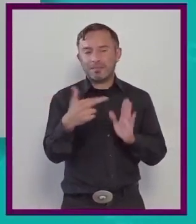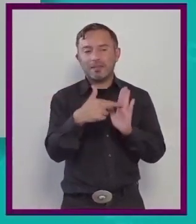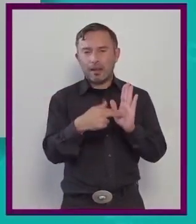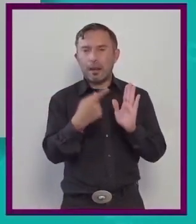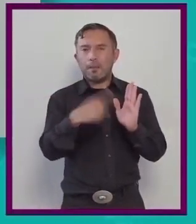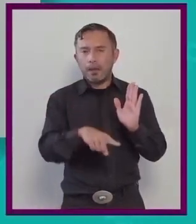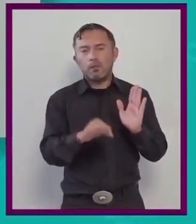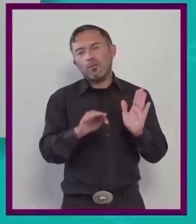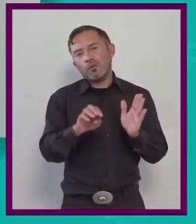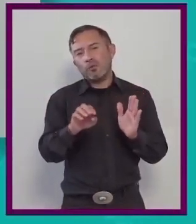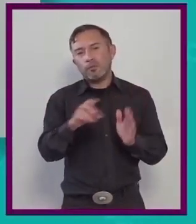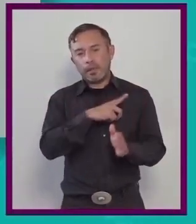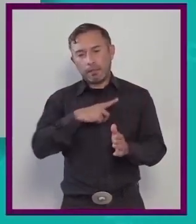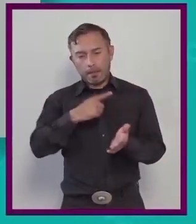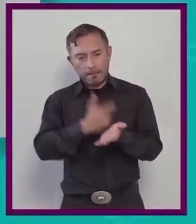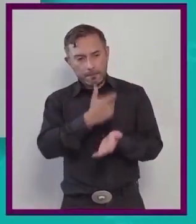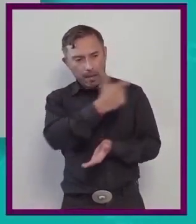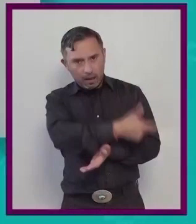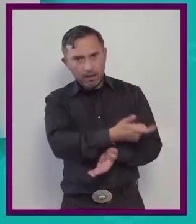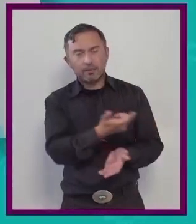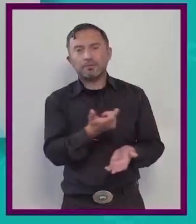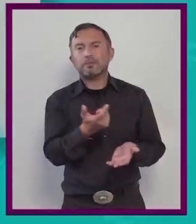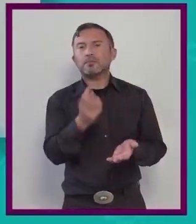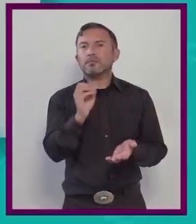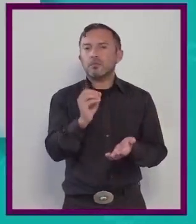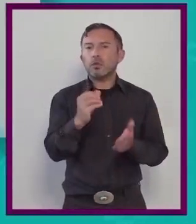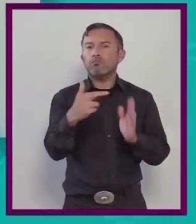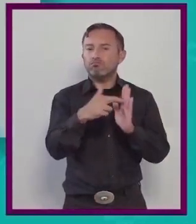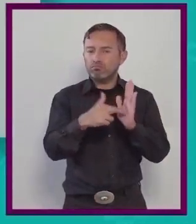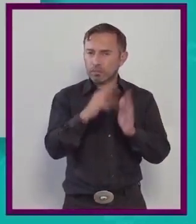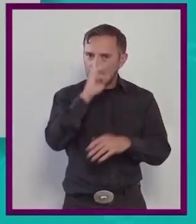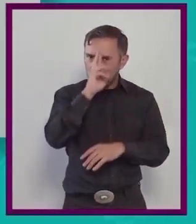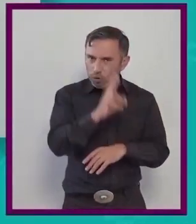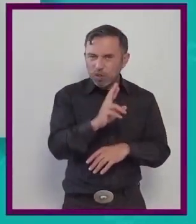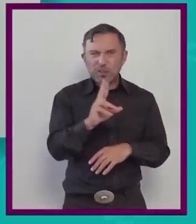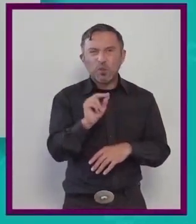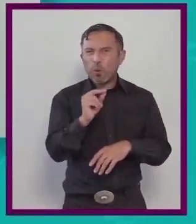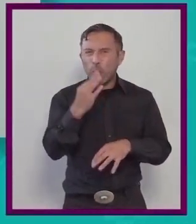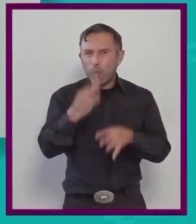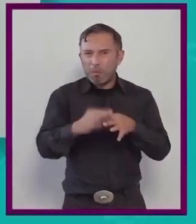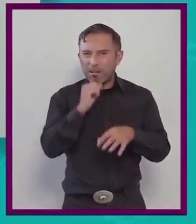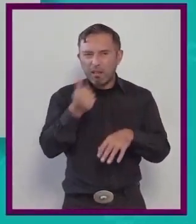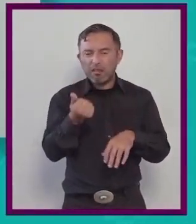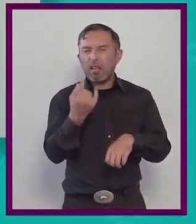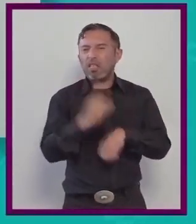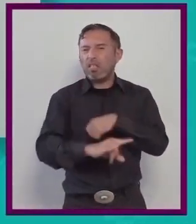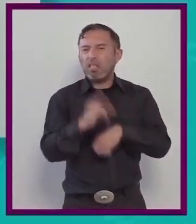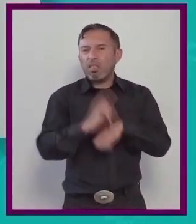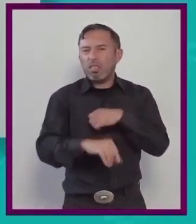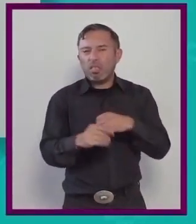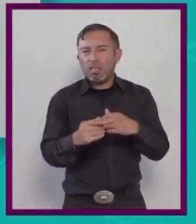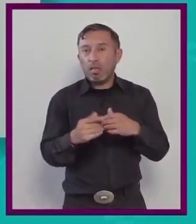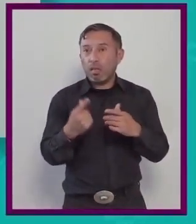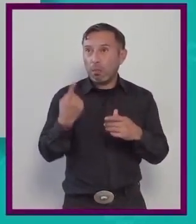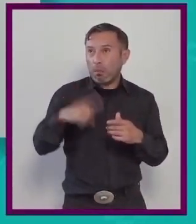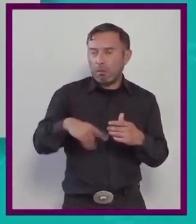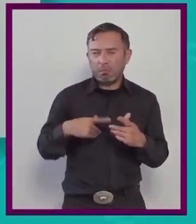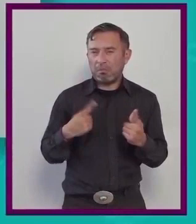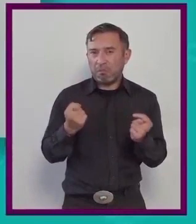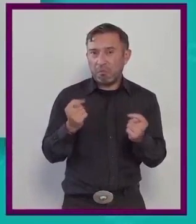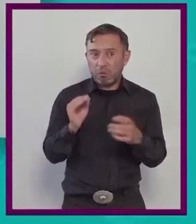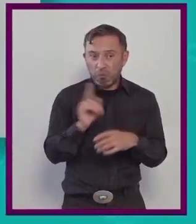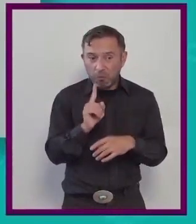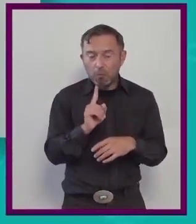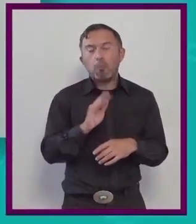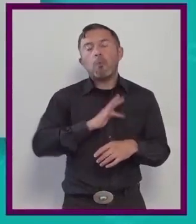responde, va con lo que debe de pagar dentro del acuerdo reparatorio, dentro de la suspensión condicional del proceso, si no cumple con la condición impuesta, ¿qué